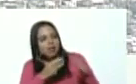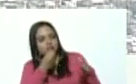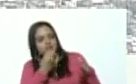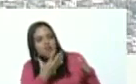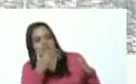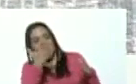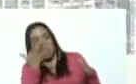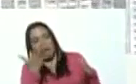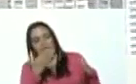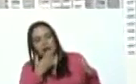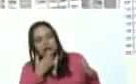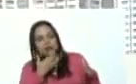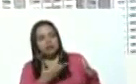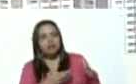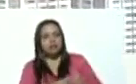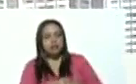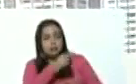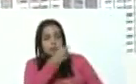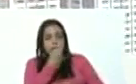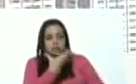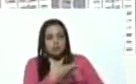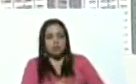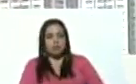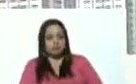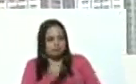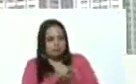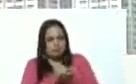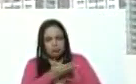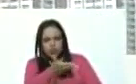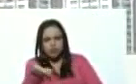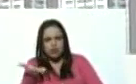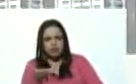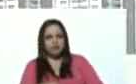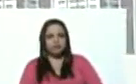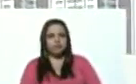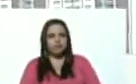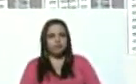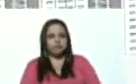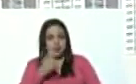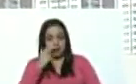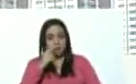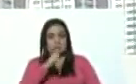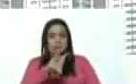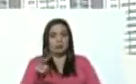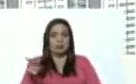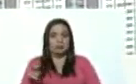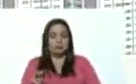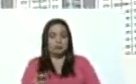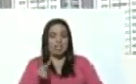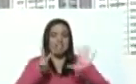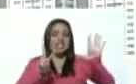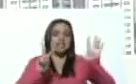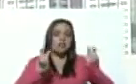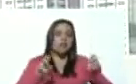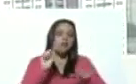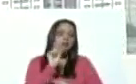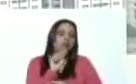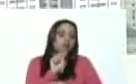Esa es una obra de arte, es una belleza. Por eso fíjense usted, ahora que estamos viendo las 7 nubes vértices, tomen